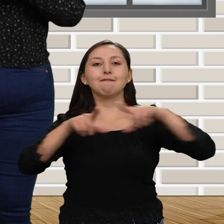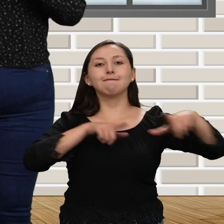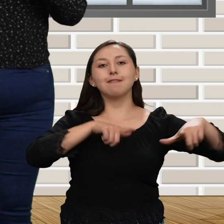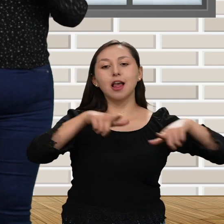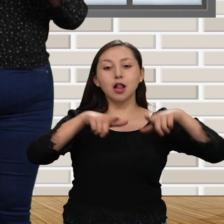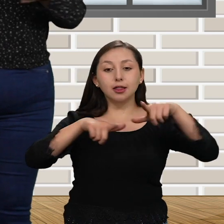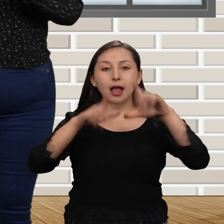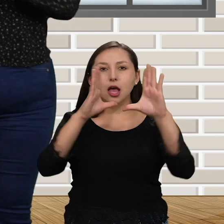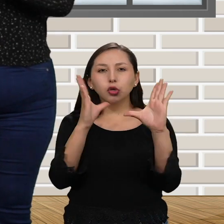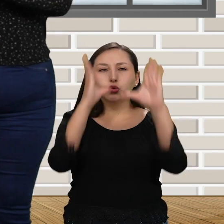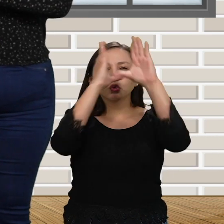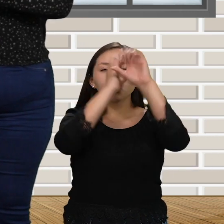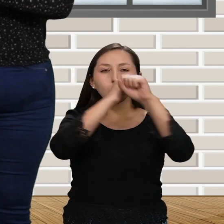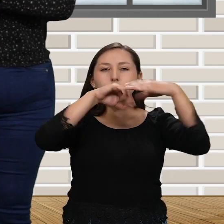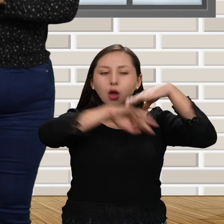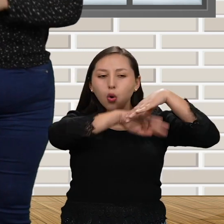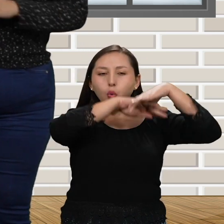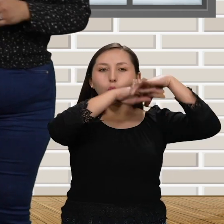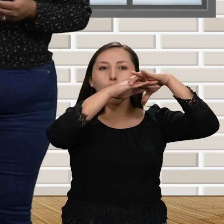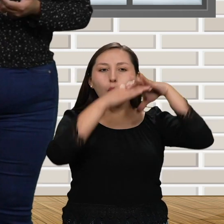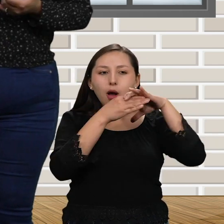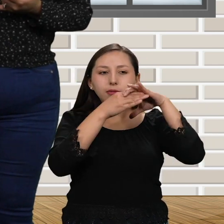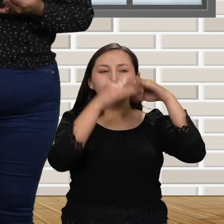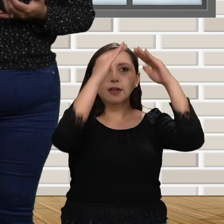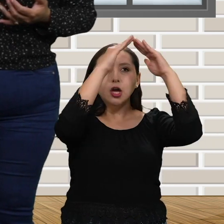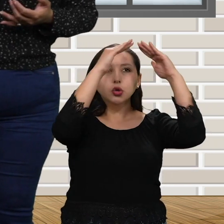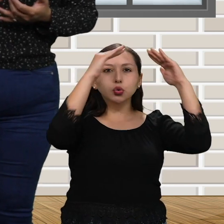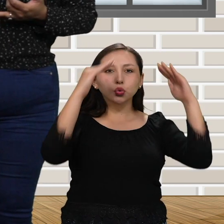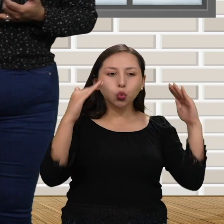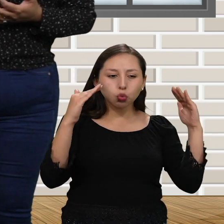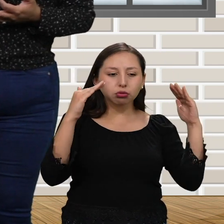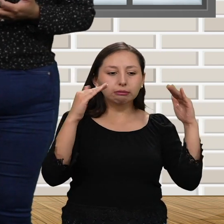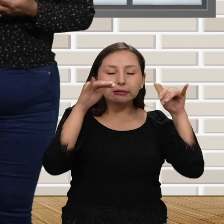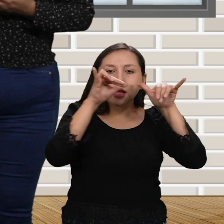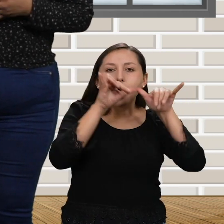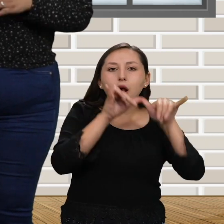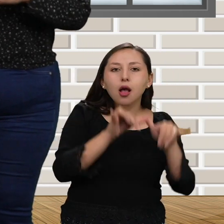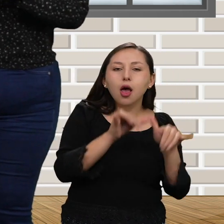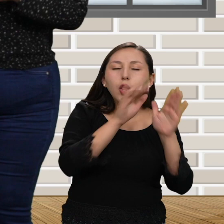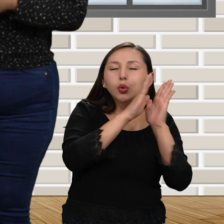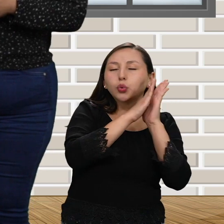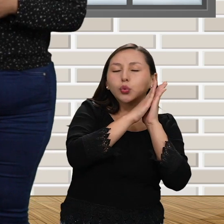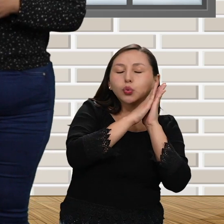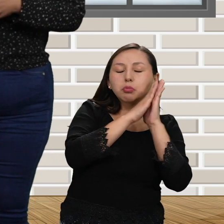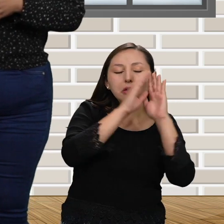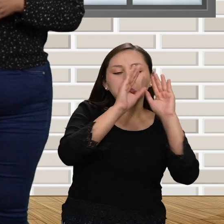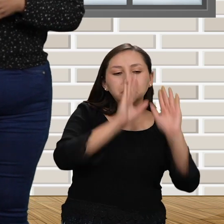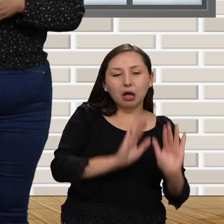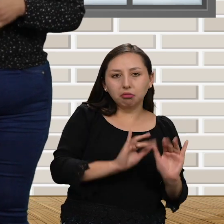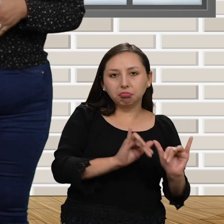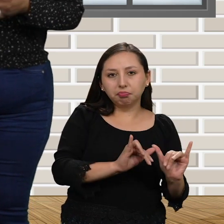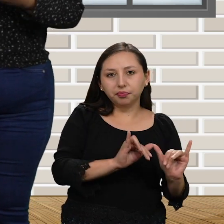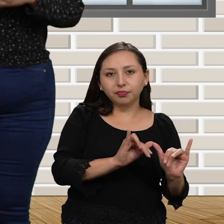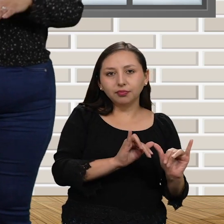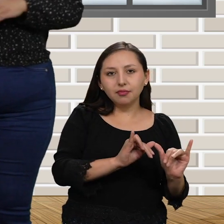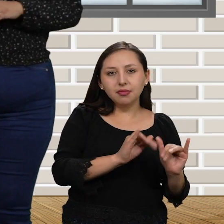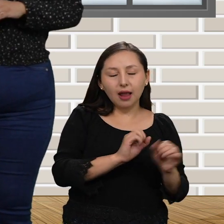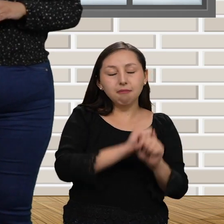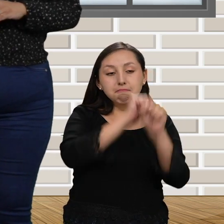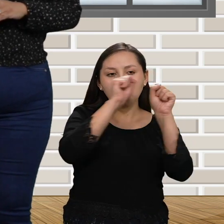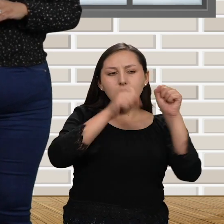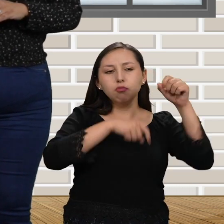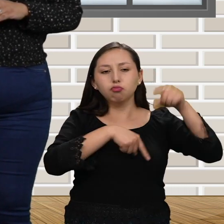en cuevas y en chozas elaboradas con palos, ramas, pieles y colmillos de mamut. Por falta